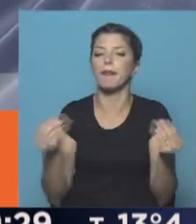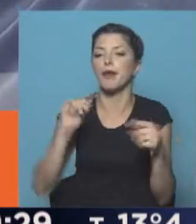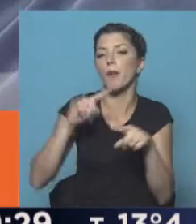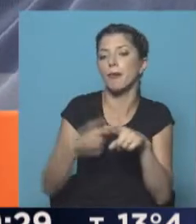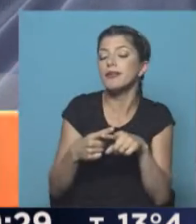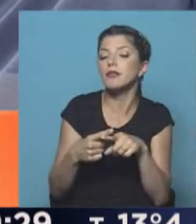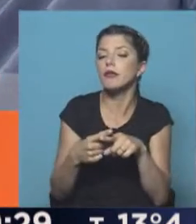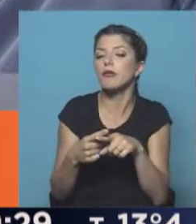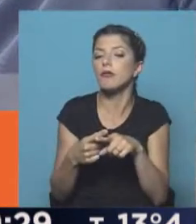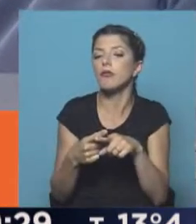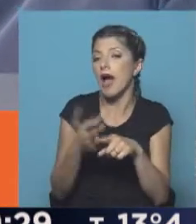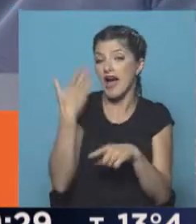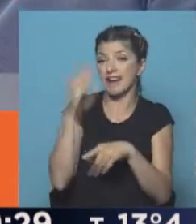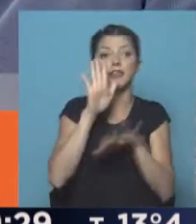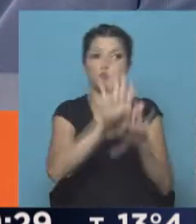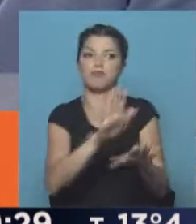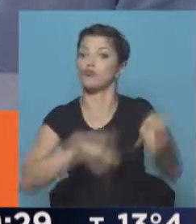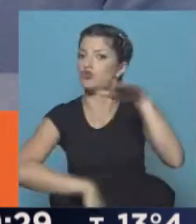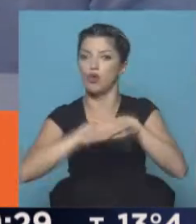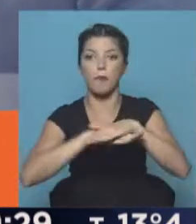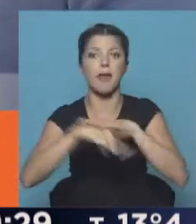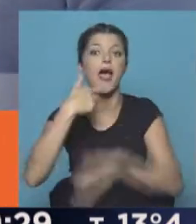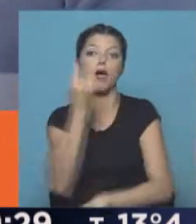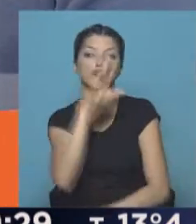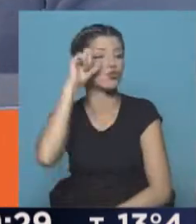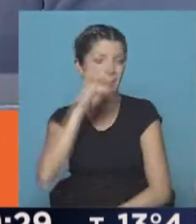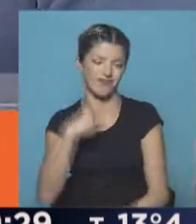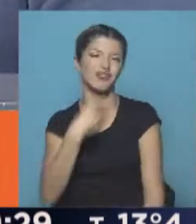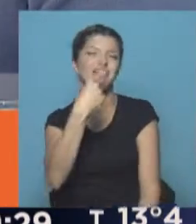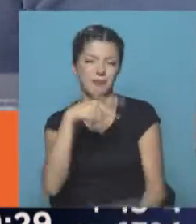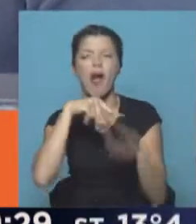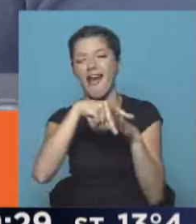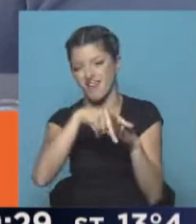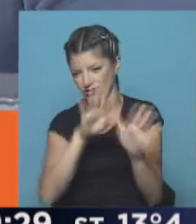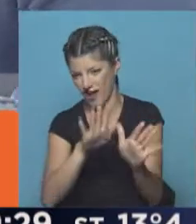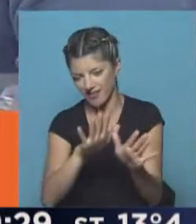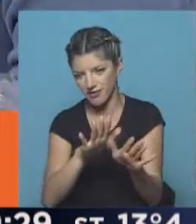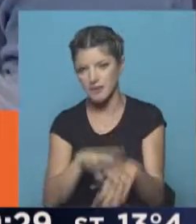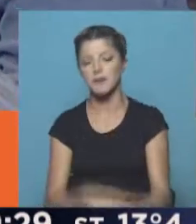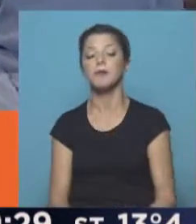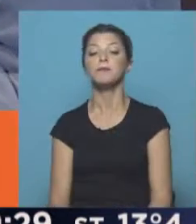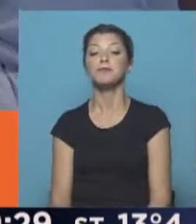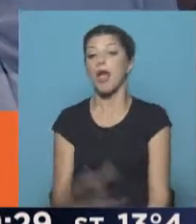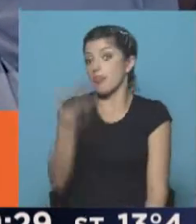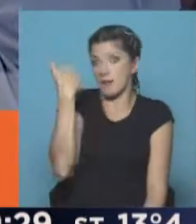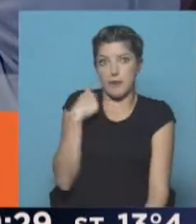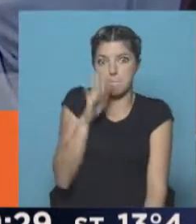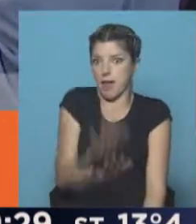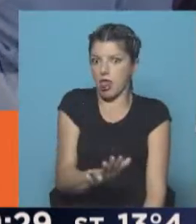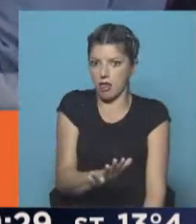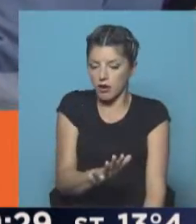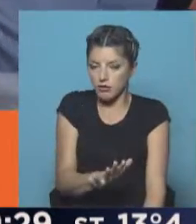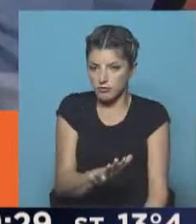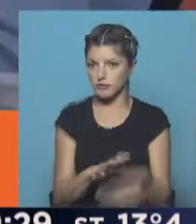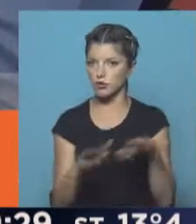coto a Omar Suárez, para nosotros el caballo, de haberle frenado en su